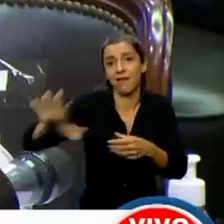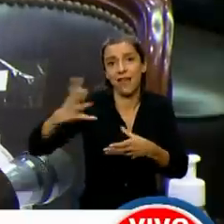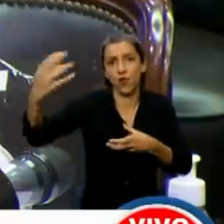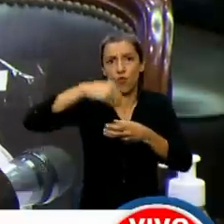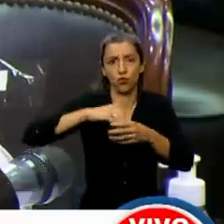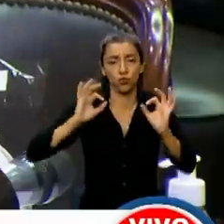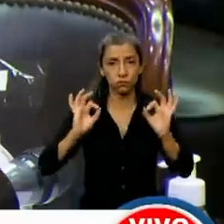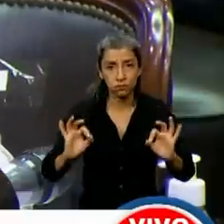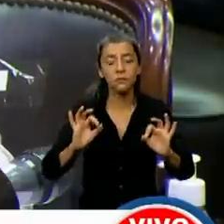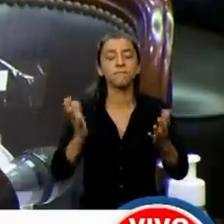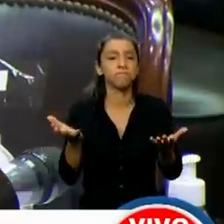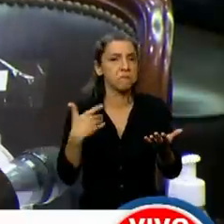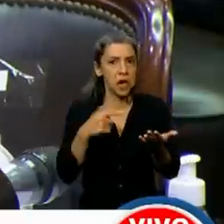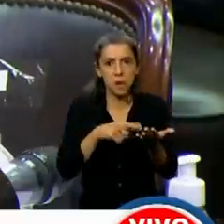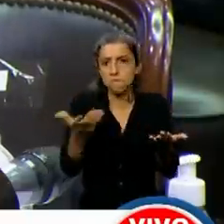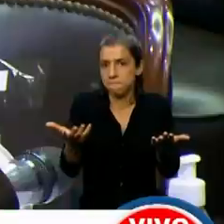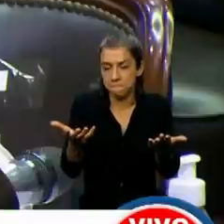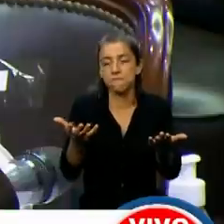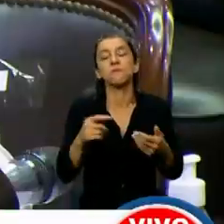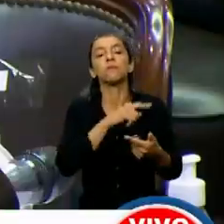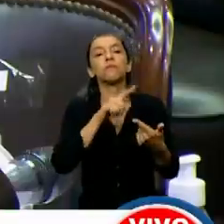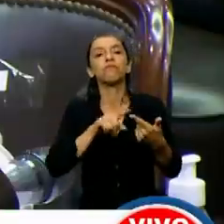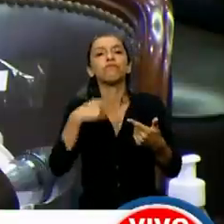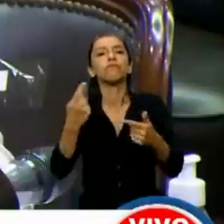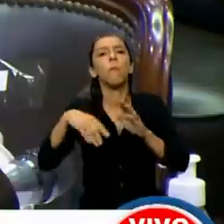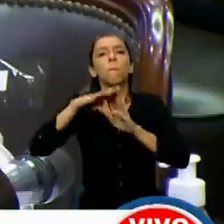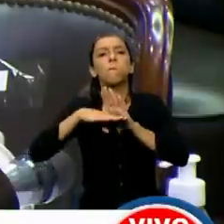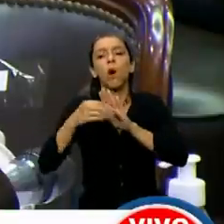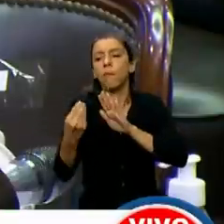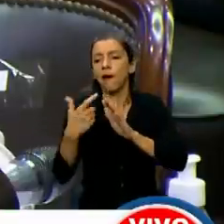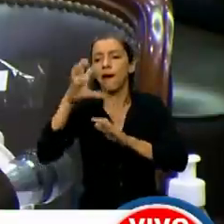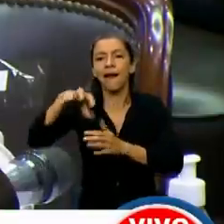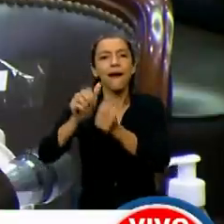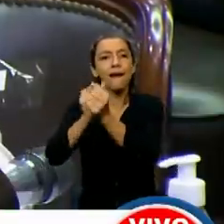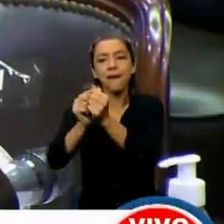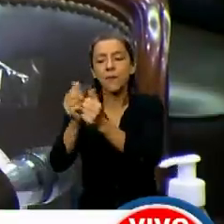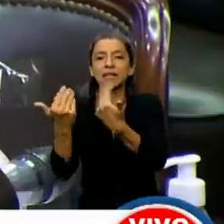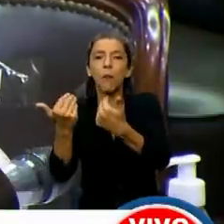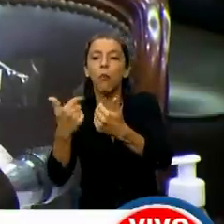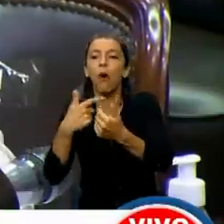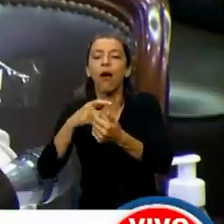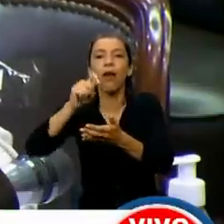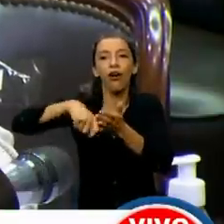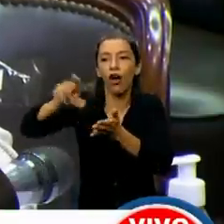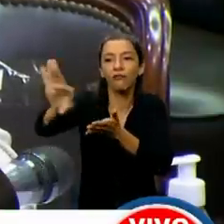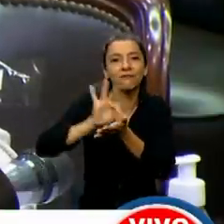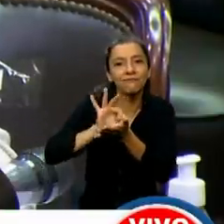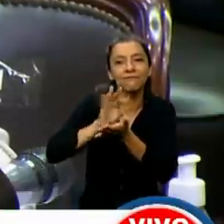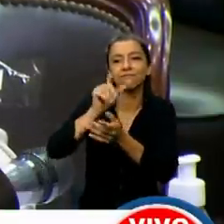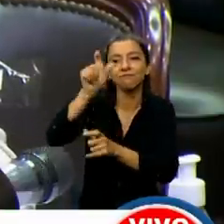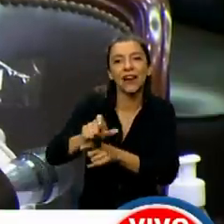presupuesto para programas que promueven que empresas contraten aprendices y claro que es una buena noticia